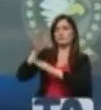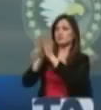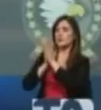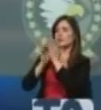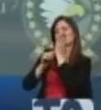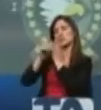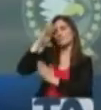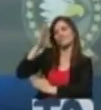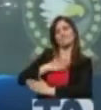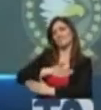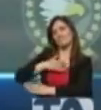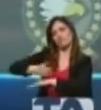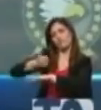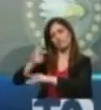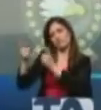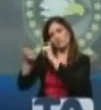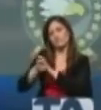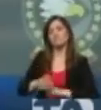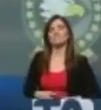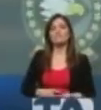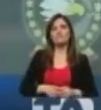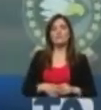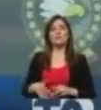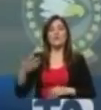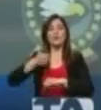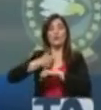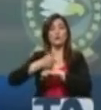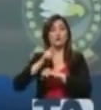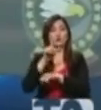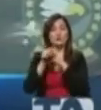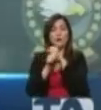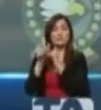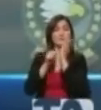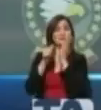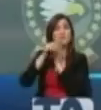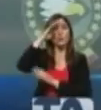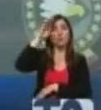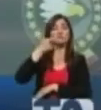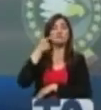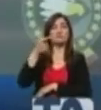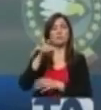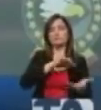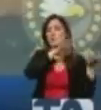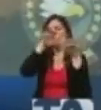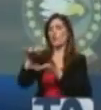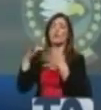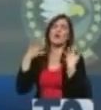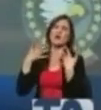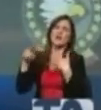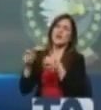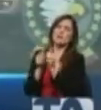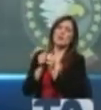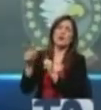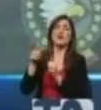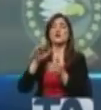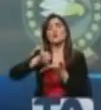comandancia de aeropolicial tiene apenas un año en esta ciudad. El ministro del Interior de aquel entonces dijo que se trasladaba a Guayaquil porque en esta